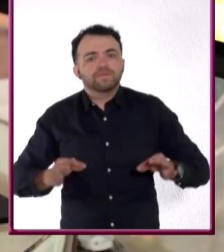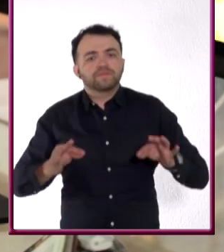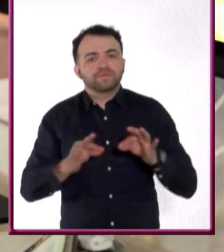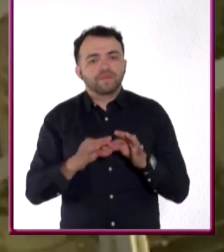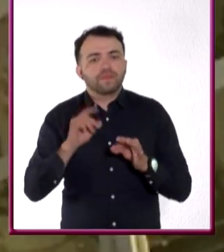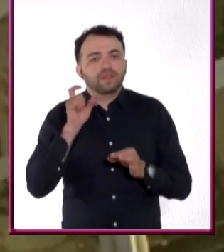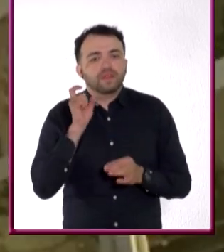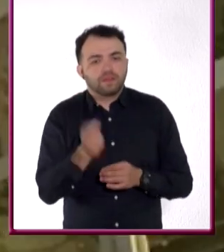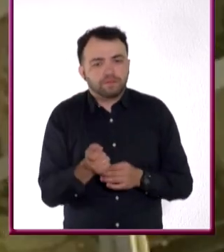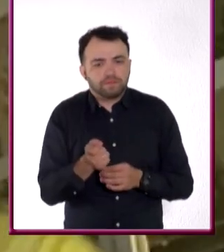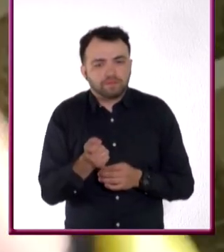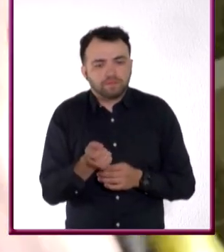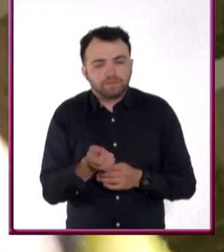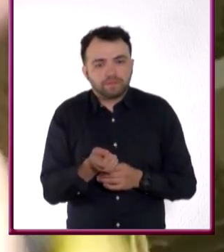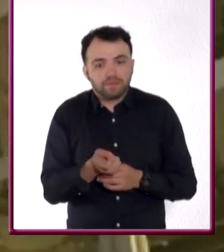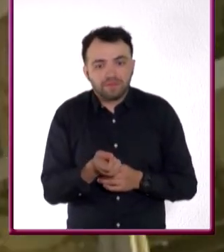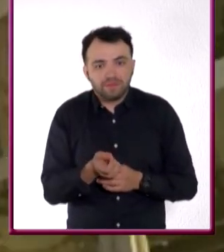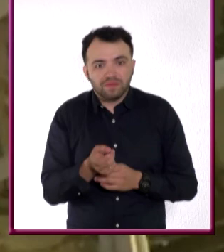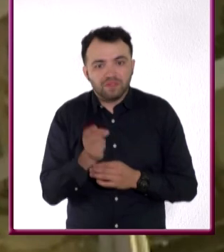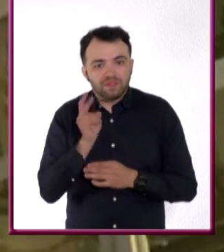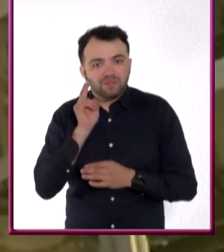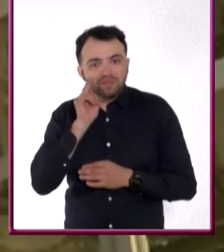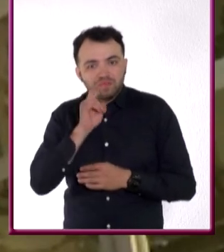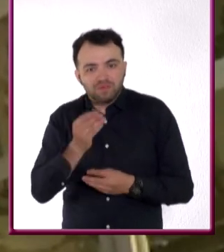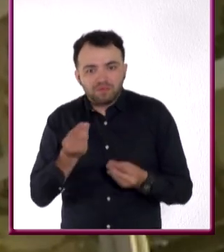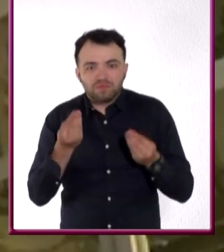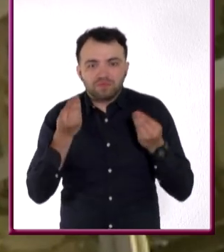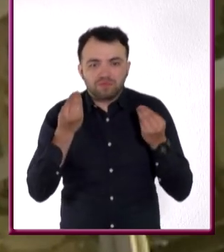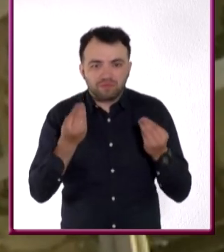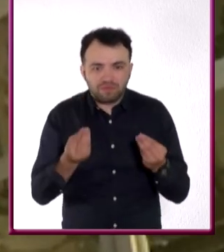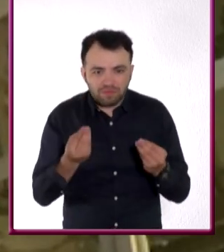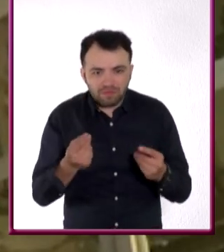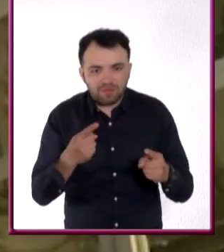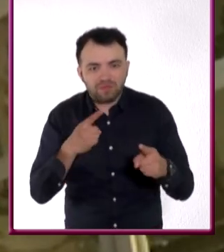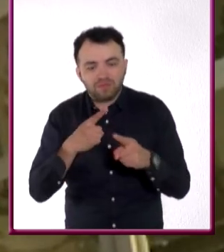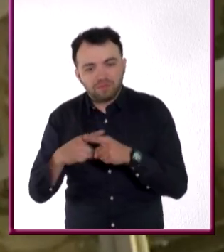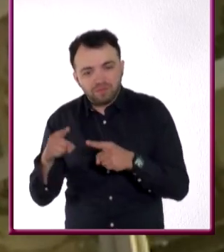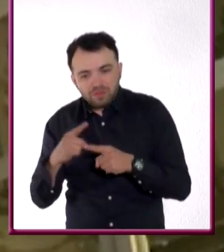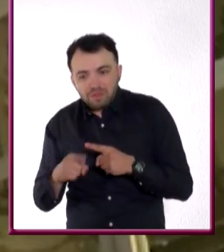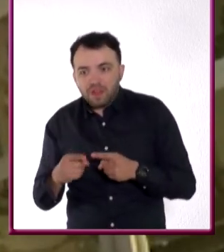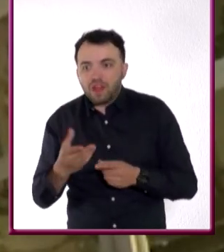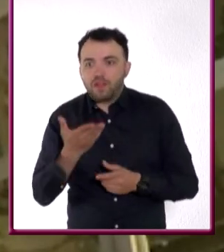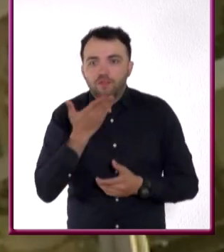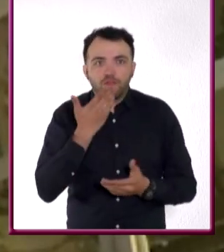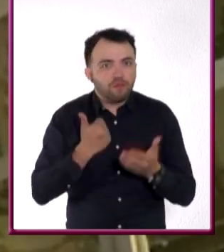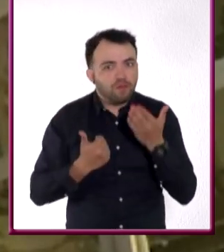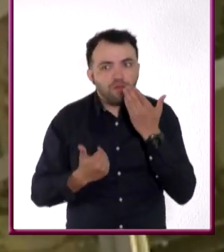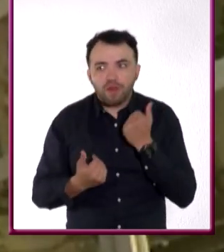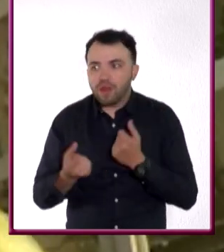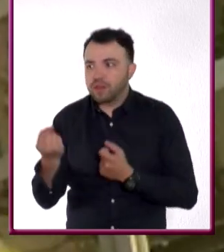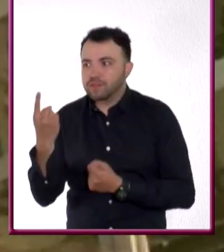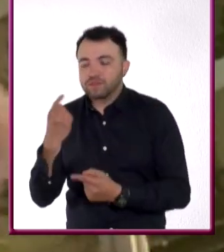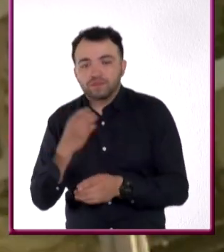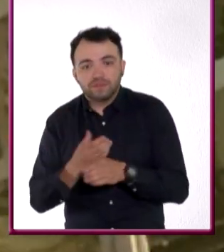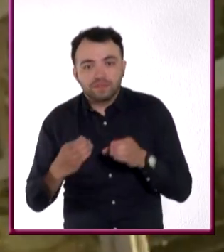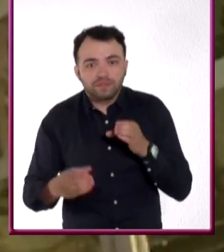es que en vista de los pocos recursos que tenemos nosotros para evitar contagios y